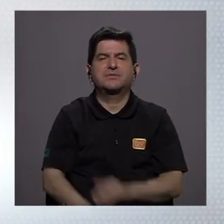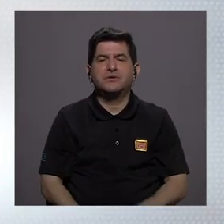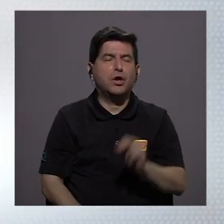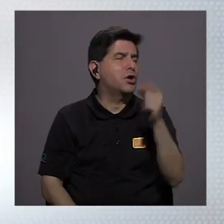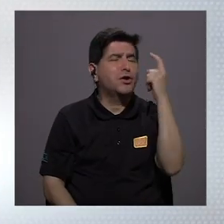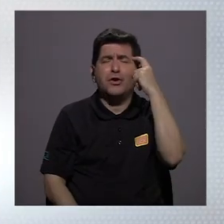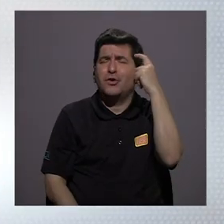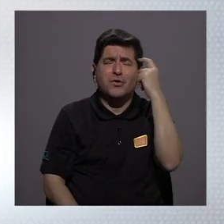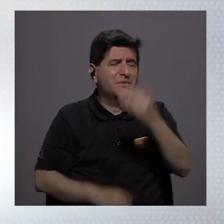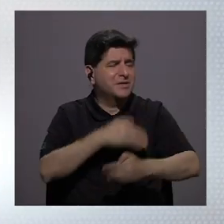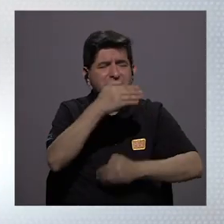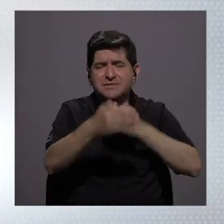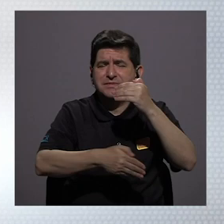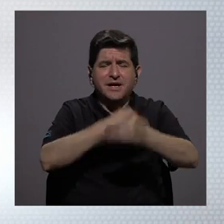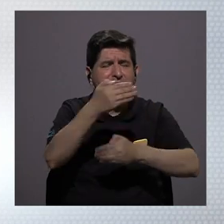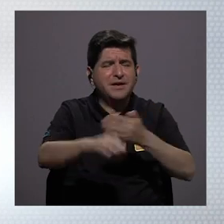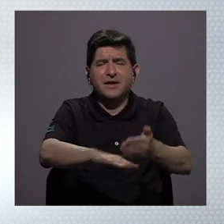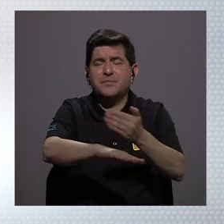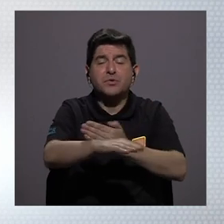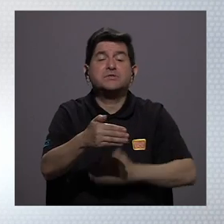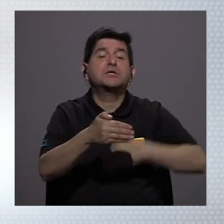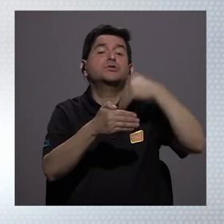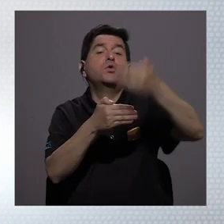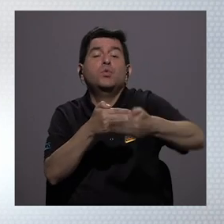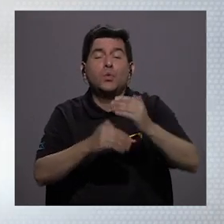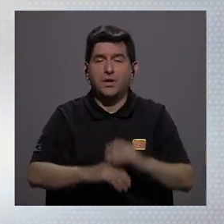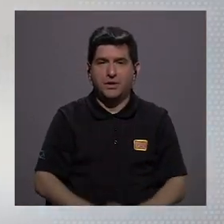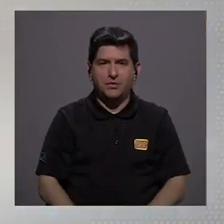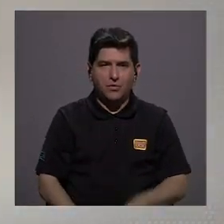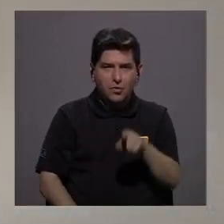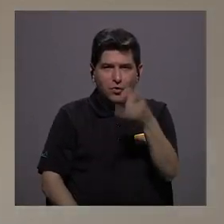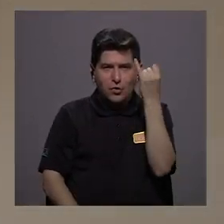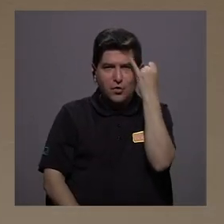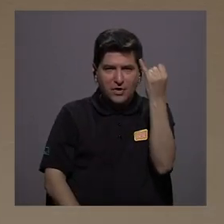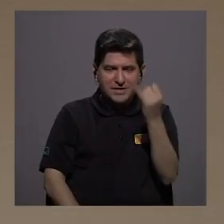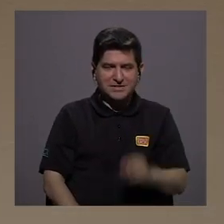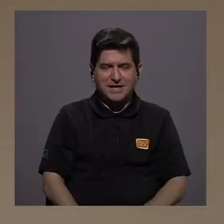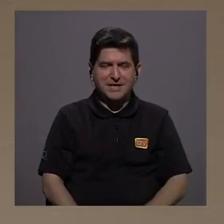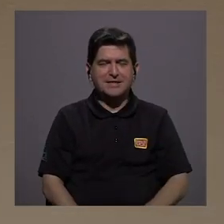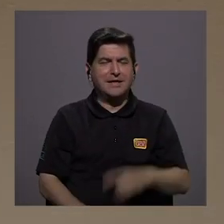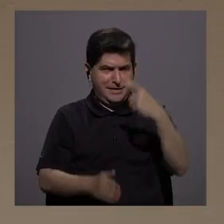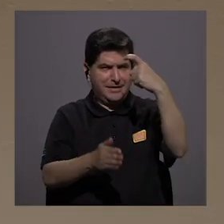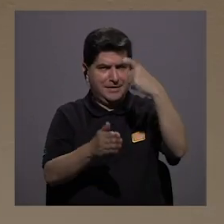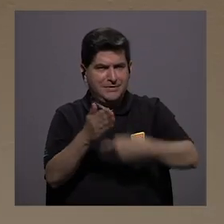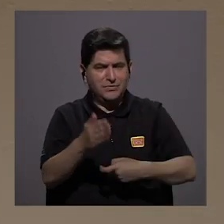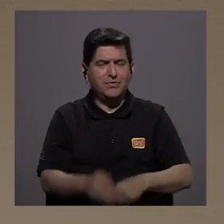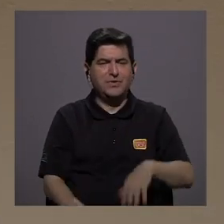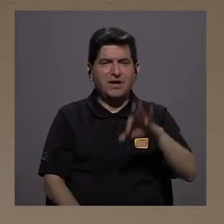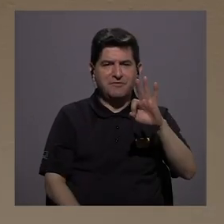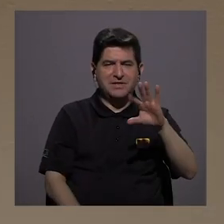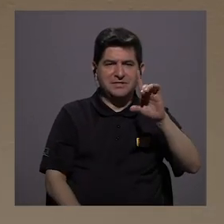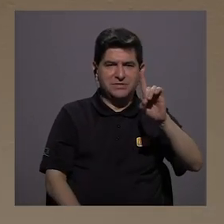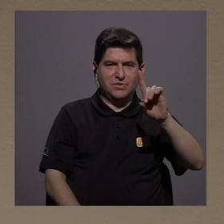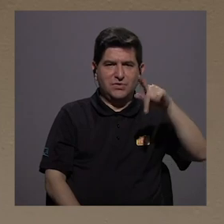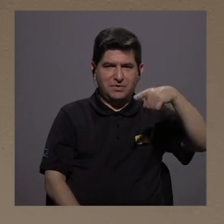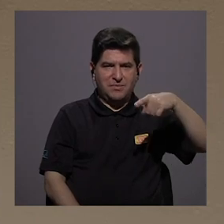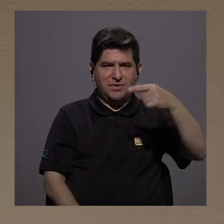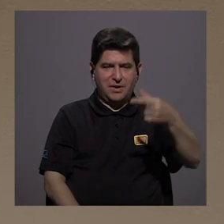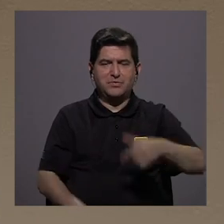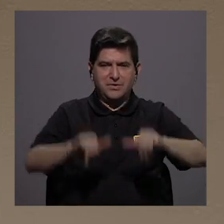empezar a pensar en el proceso de recuperación una vez que salgamos de esto. Quisiera quedarme con esa contundente reflexión de don Francisco de Paula